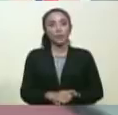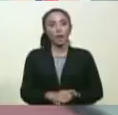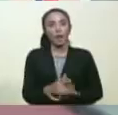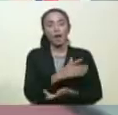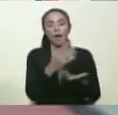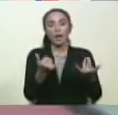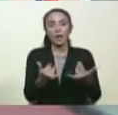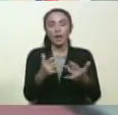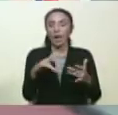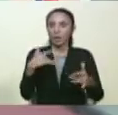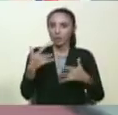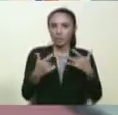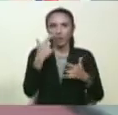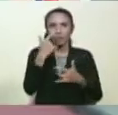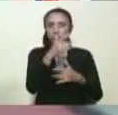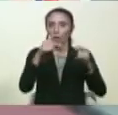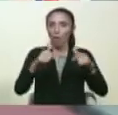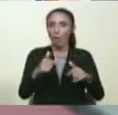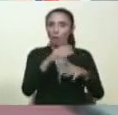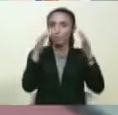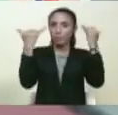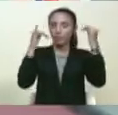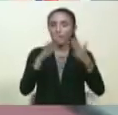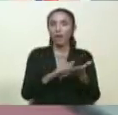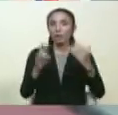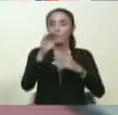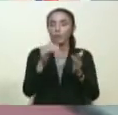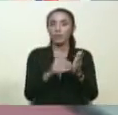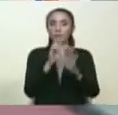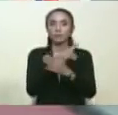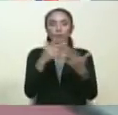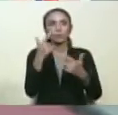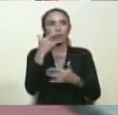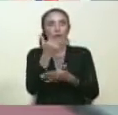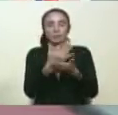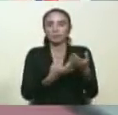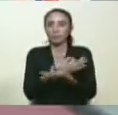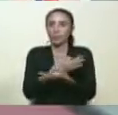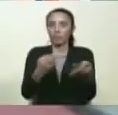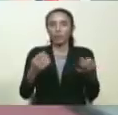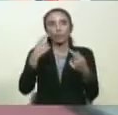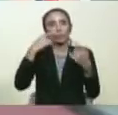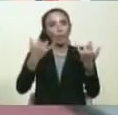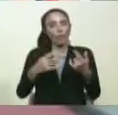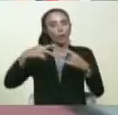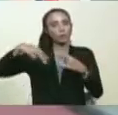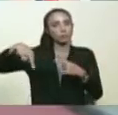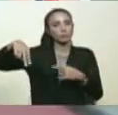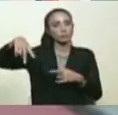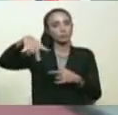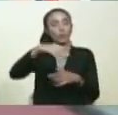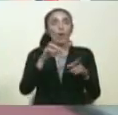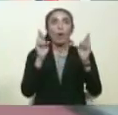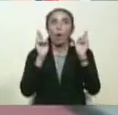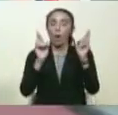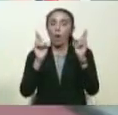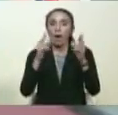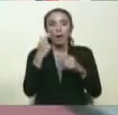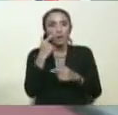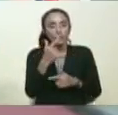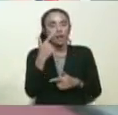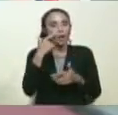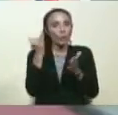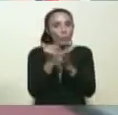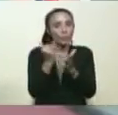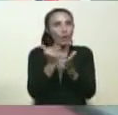2018 es impresionante. De verdad, yo estuve viendo los informes, ahora la voy a recorrer y ojalá el mundo entero pudiera